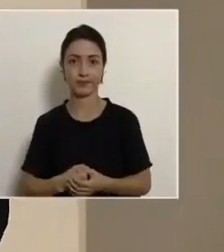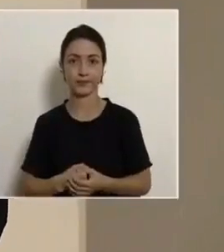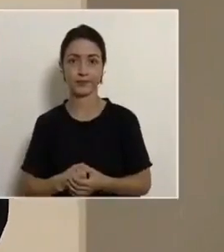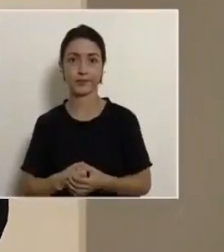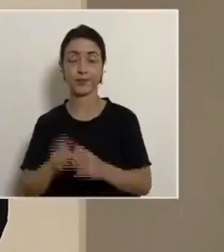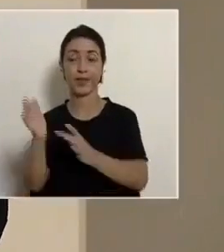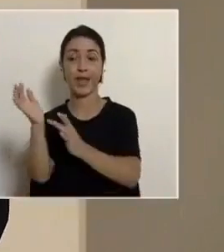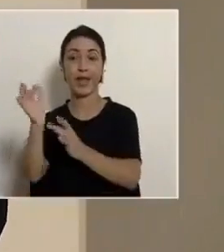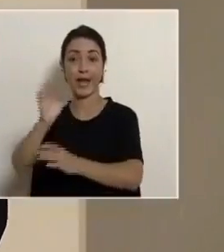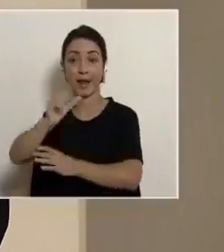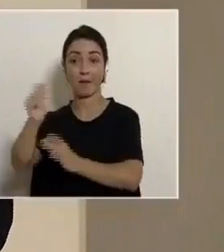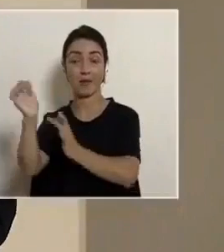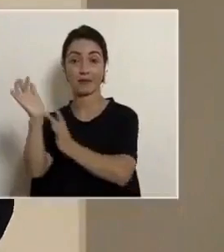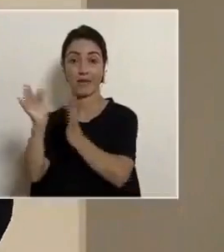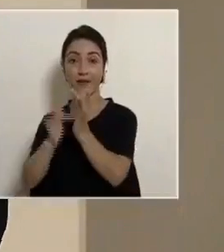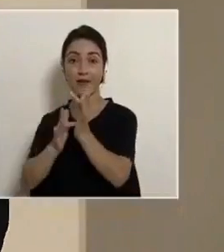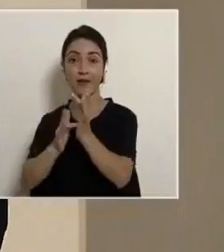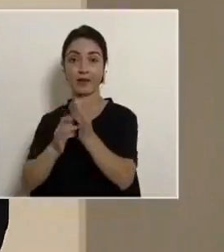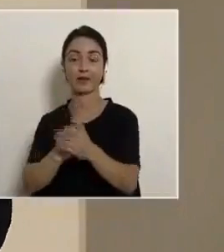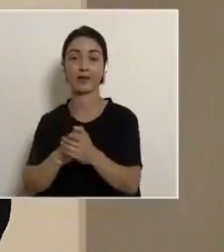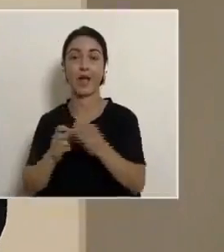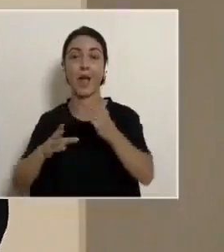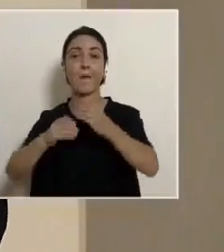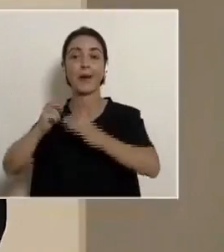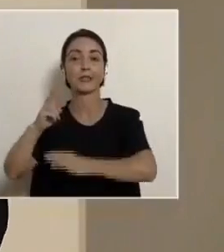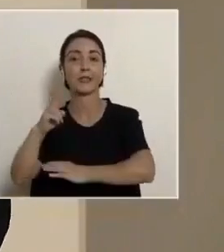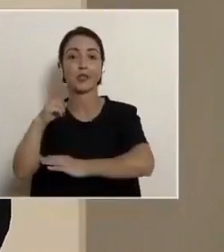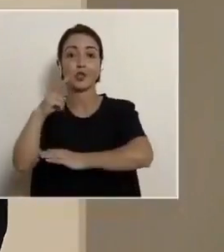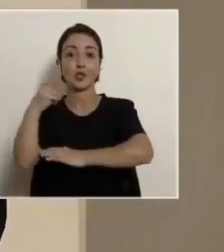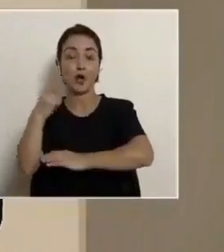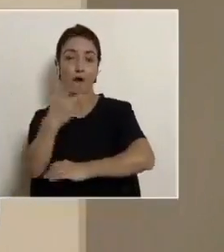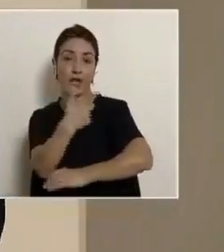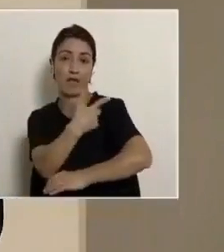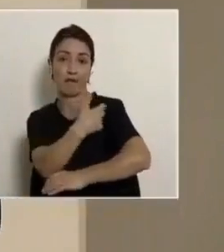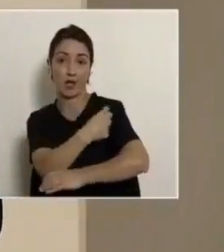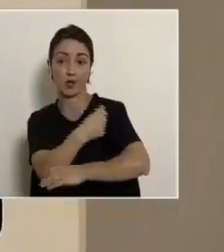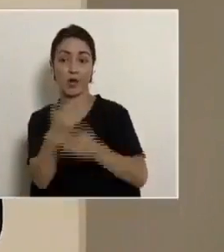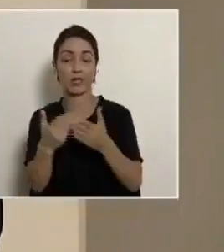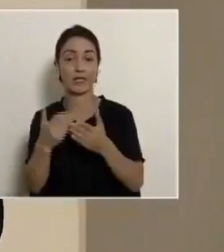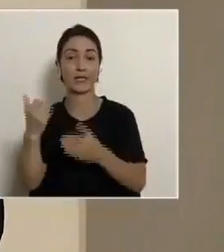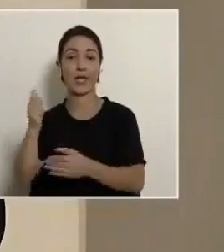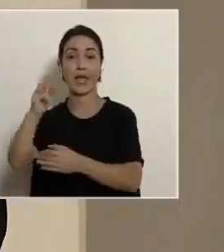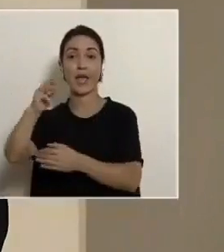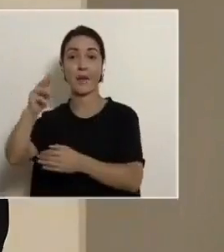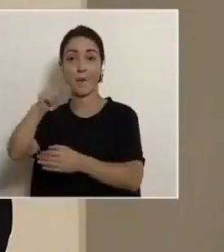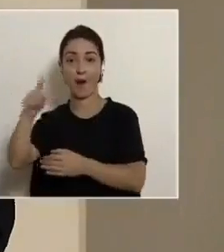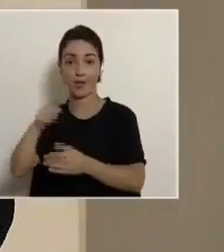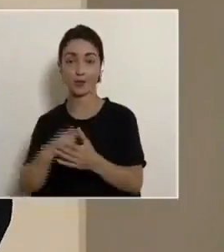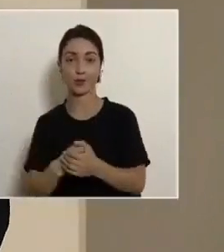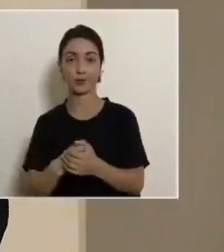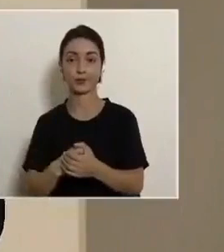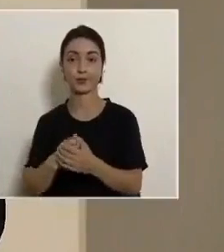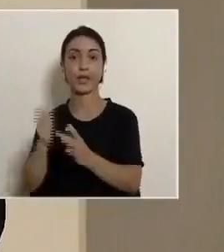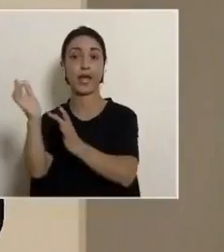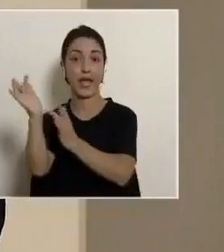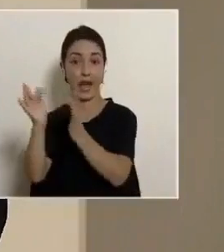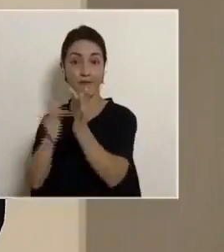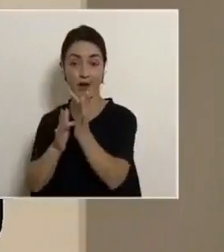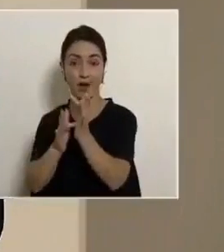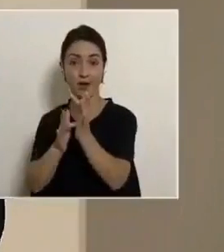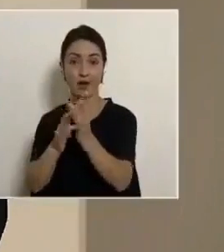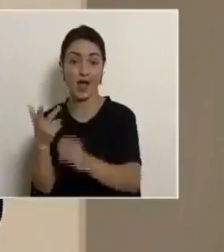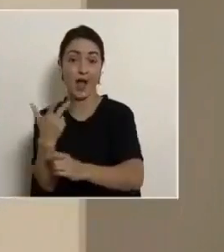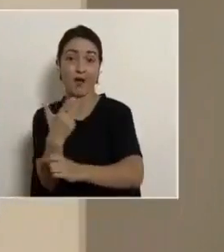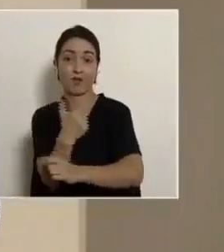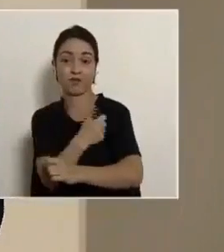en abril se pusieron más del doble de las vacunas que se pusieron en marzo. Y en abril se